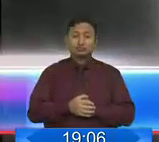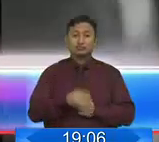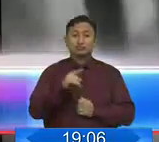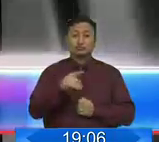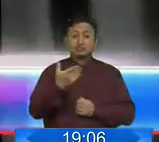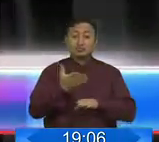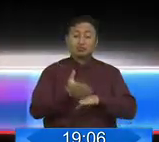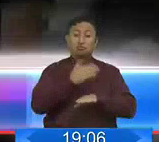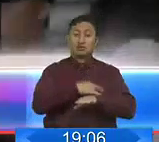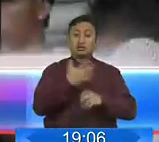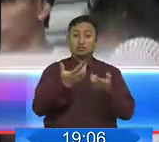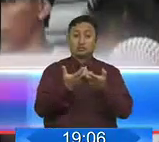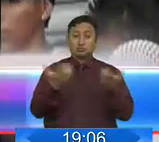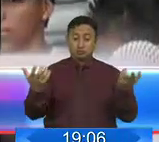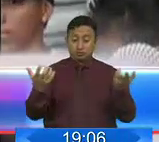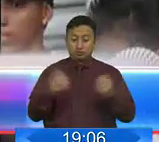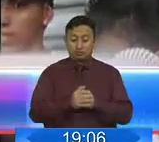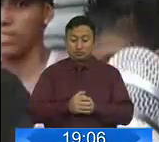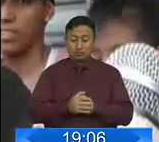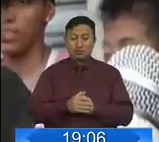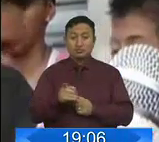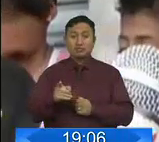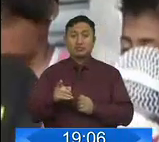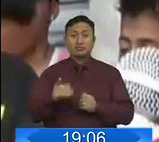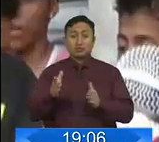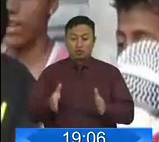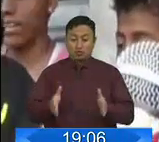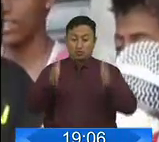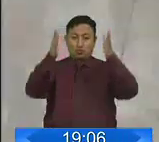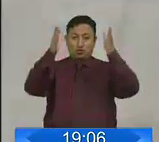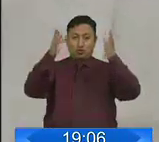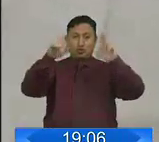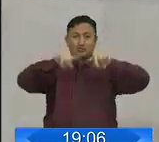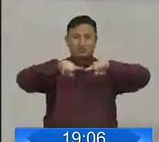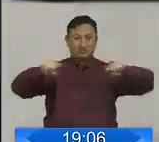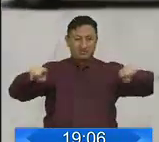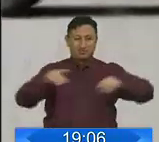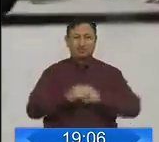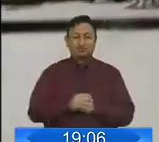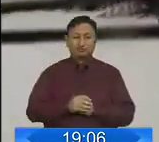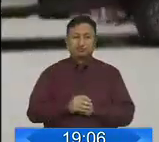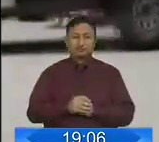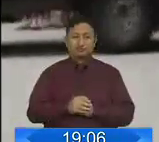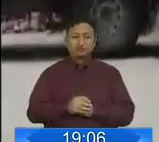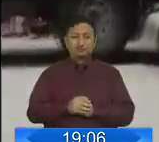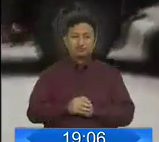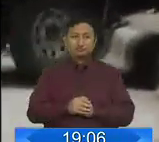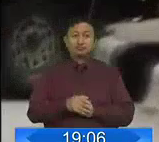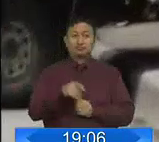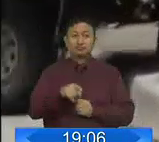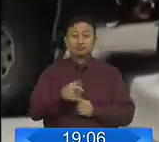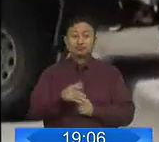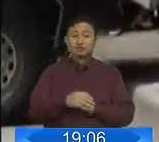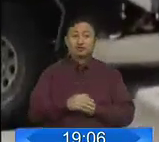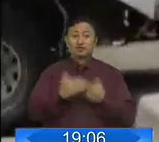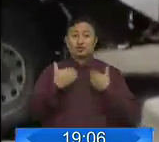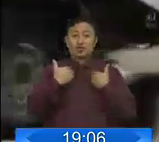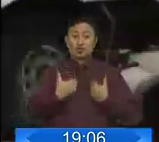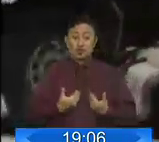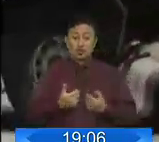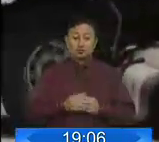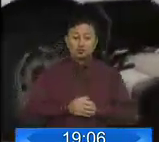separados, pero vivían en el mismo edificio, en la otra habitación. Y en el mismo instante por acá hacían el levantamiento del cadáver de